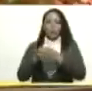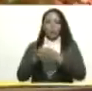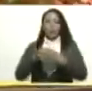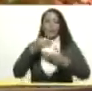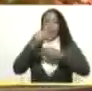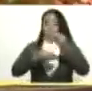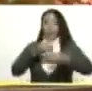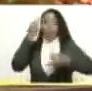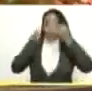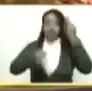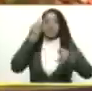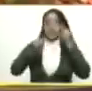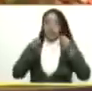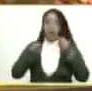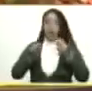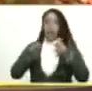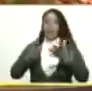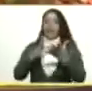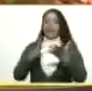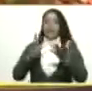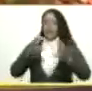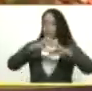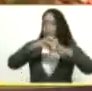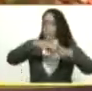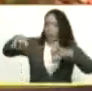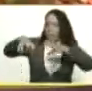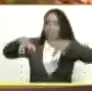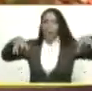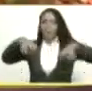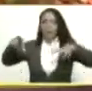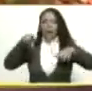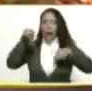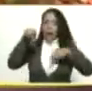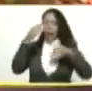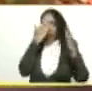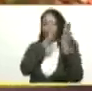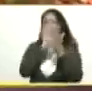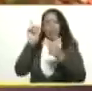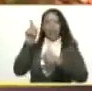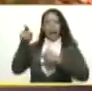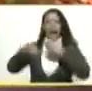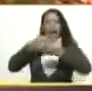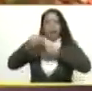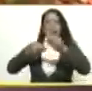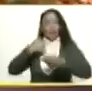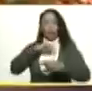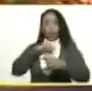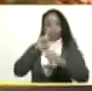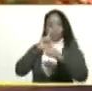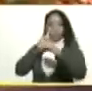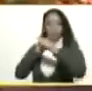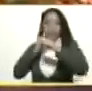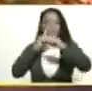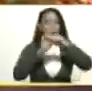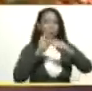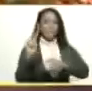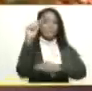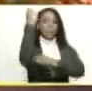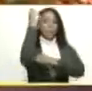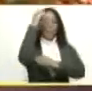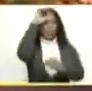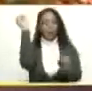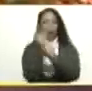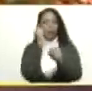justicia, de desmembrarla y de sanear plenamente los frentes que hemos abordado en esta primera operación.